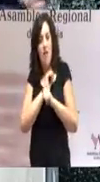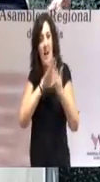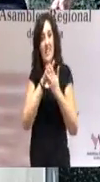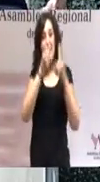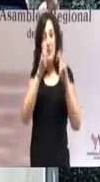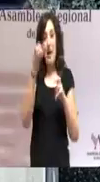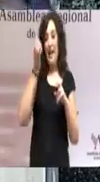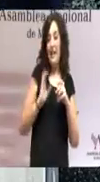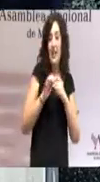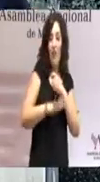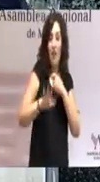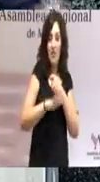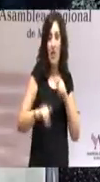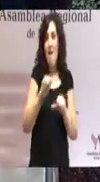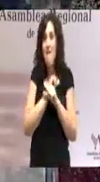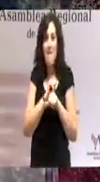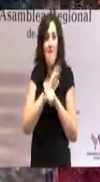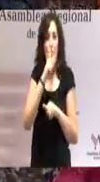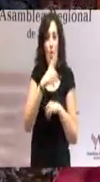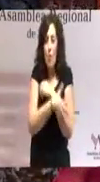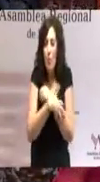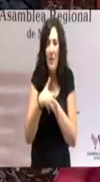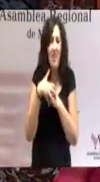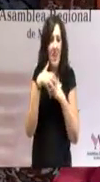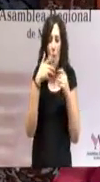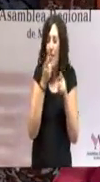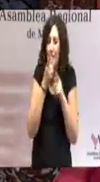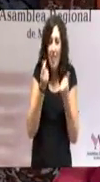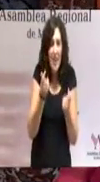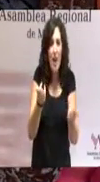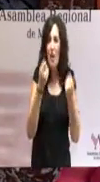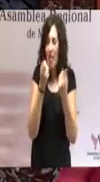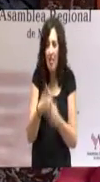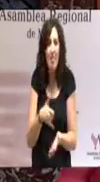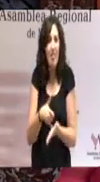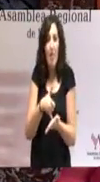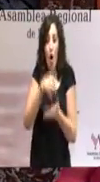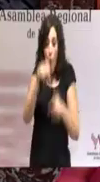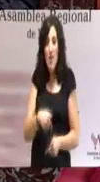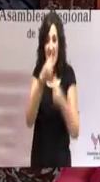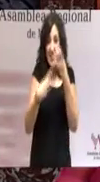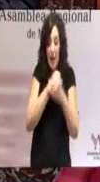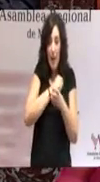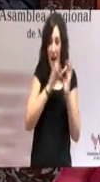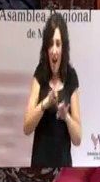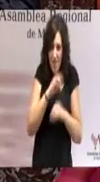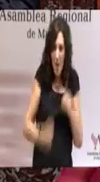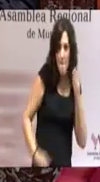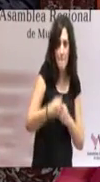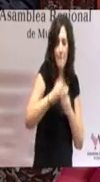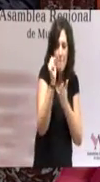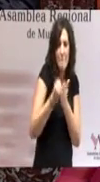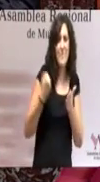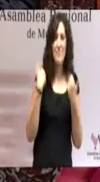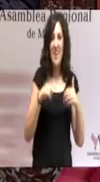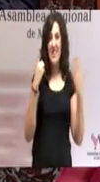la renta básica, que son los más humildes de los humildes. Hoy no hay nadie en esa lista de espera, nadie. Se ha incrementado el recurso en un